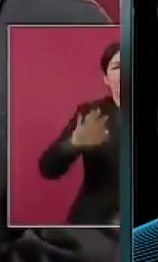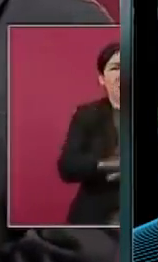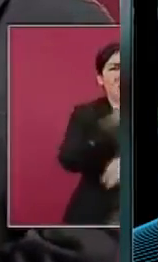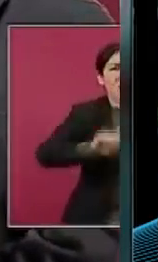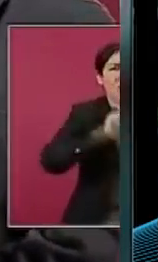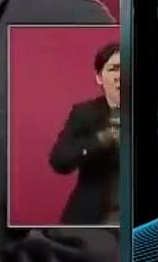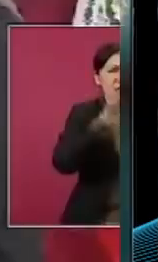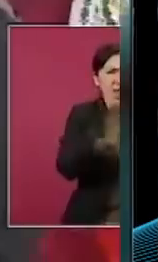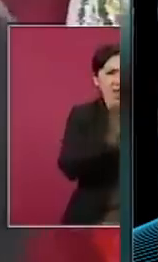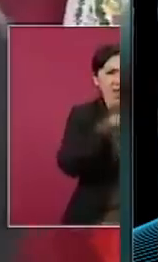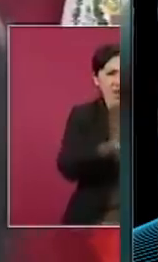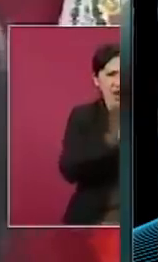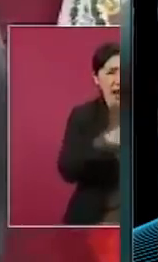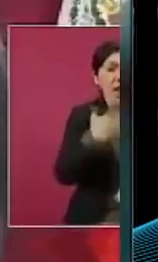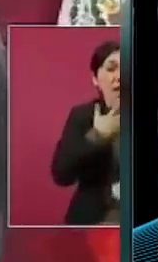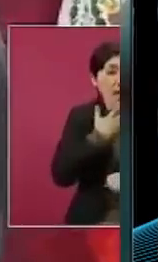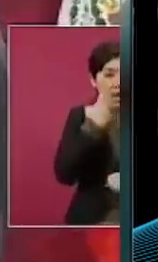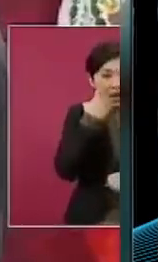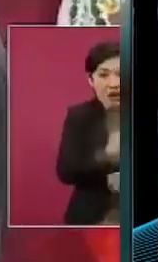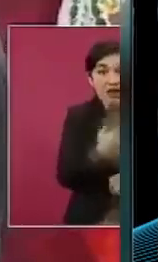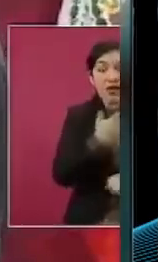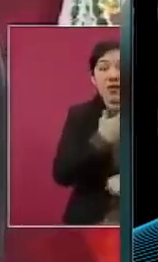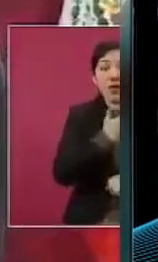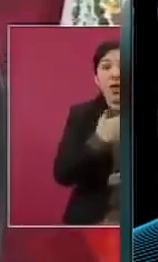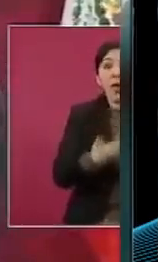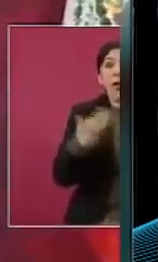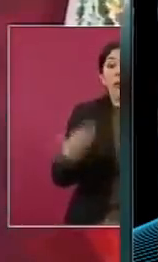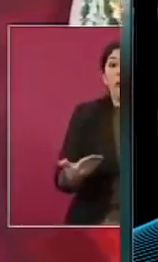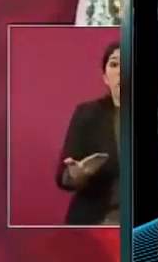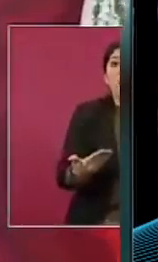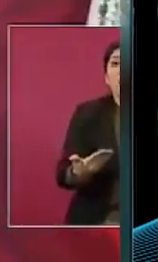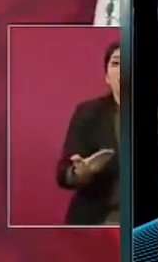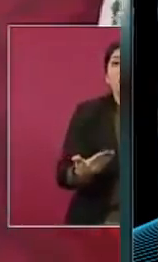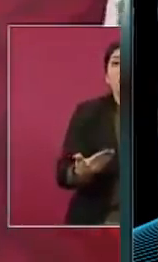energética, ahí están